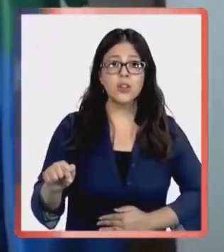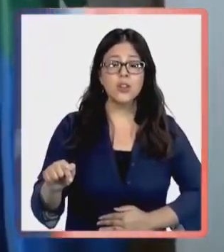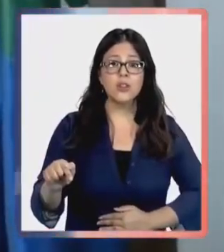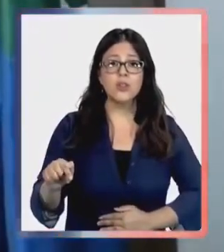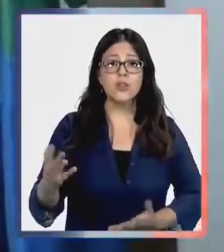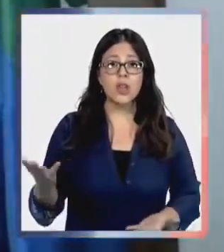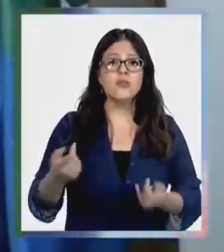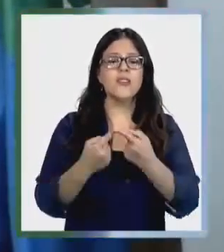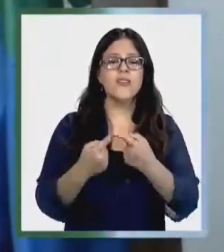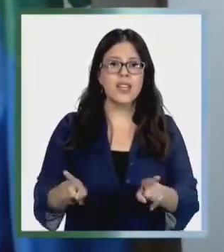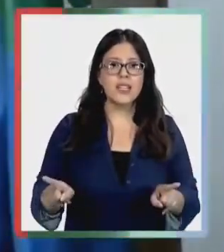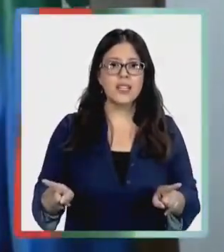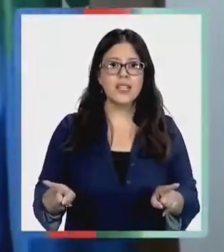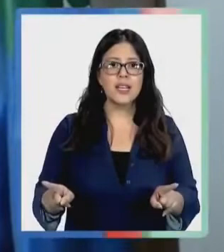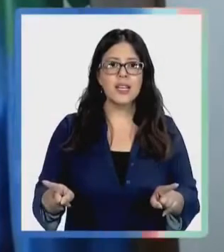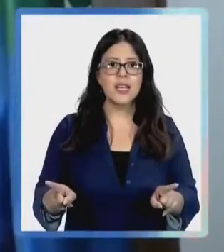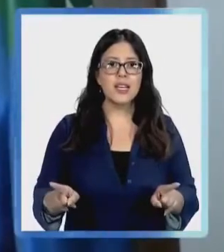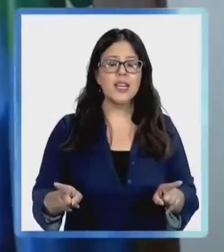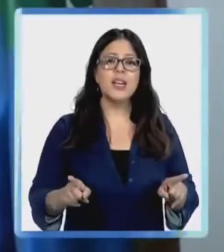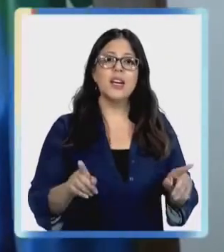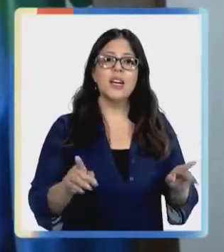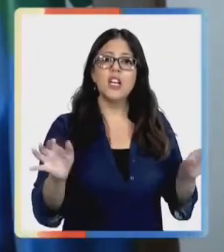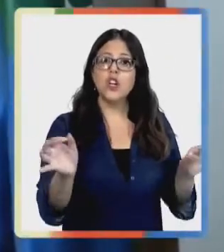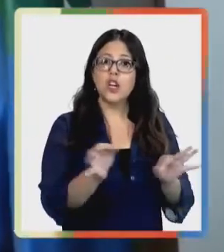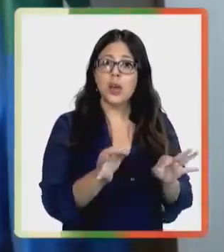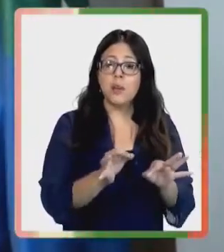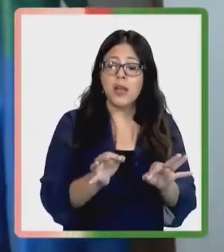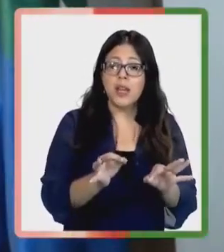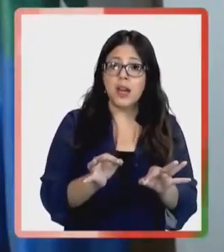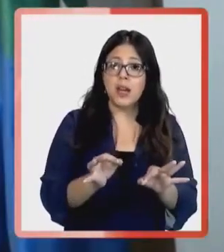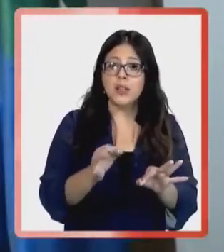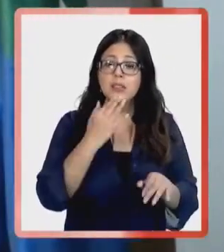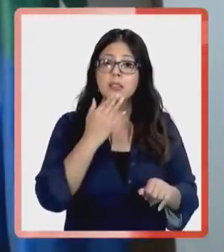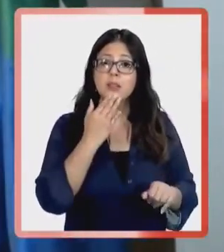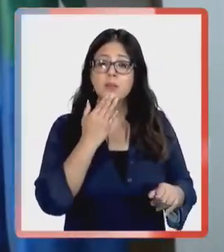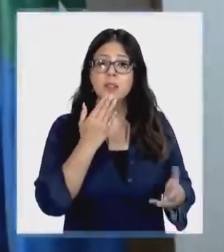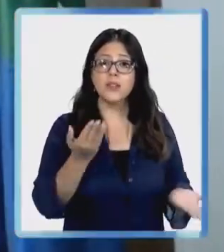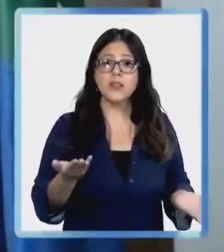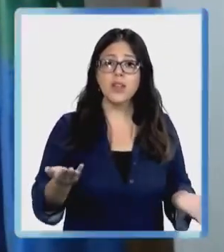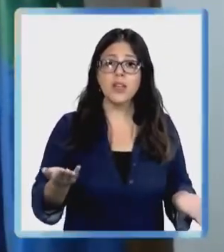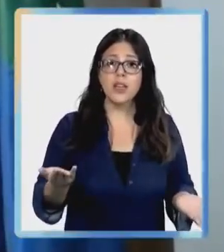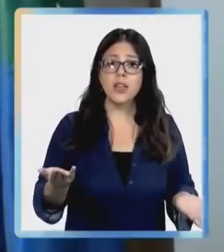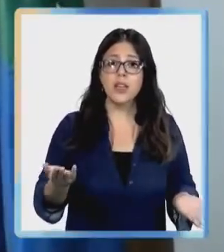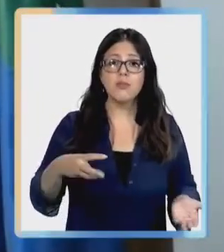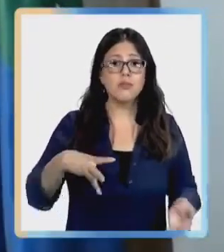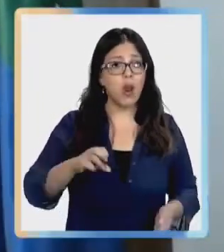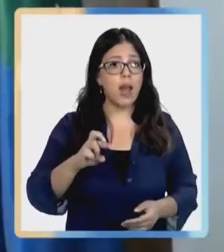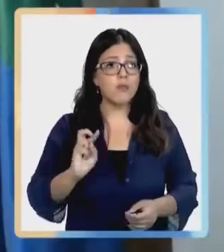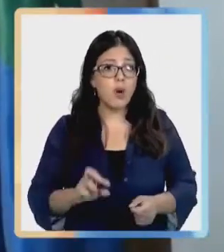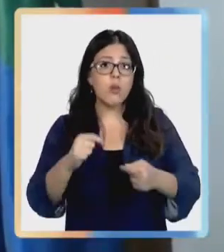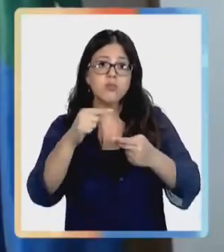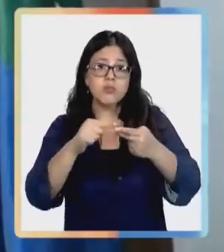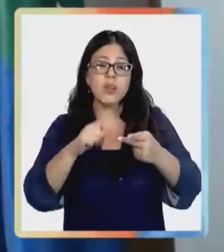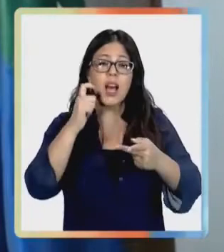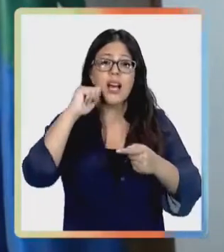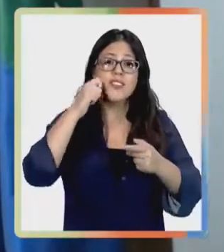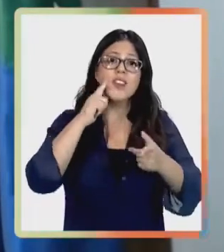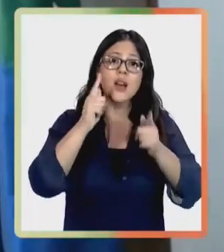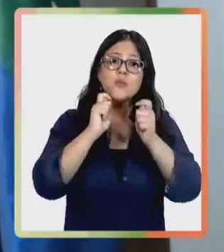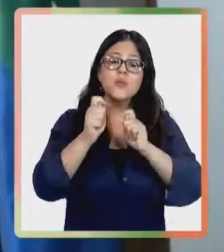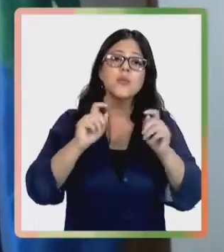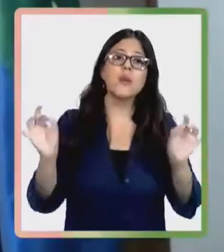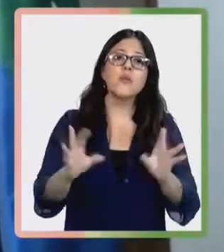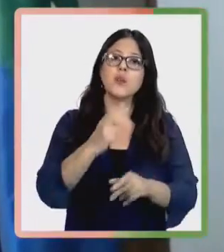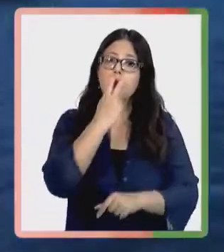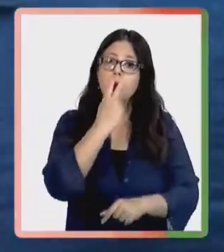y por el MOP, lo cual pone en riesgo que Puerto Montt pueda seguir siendo